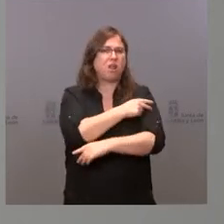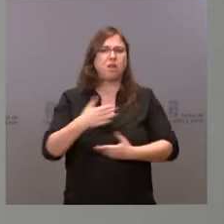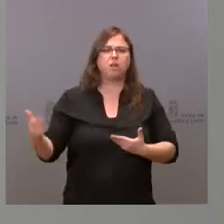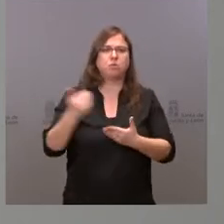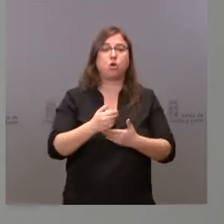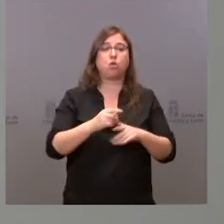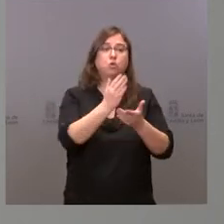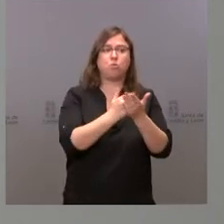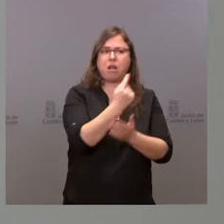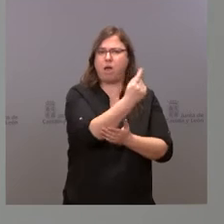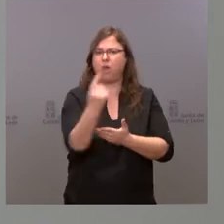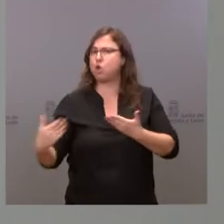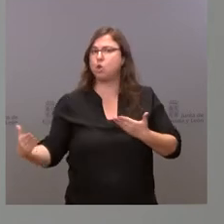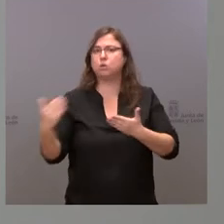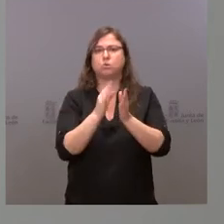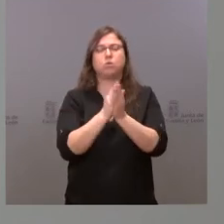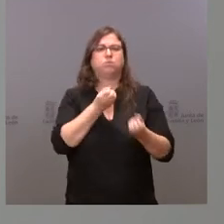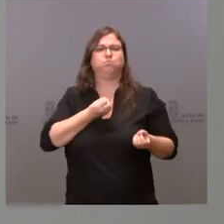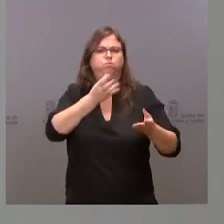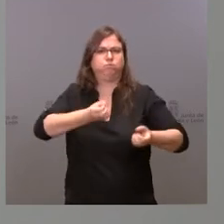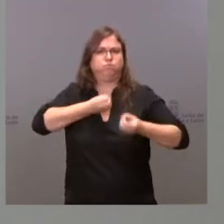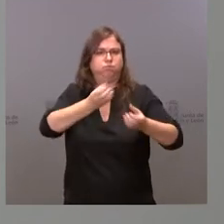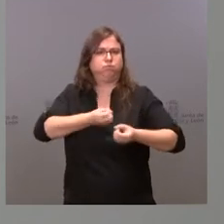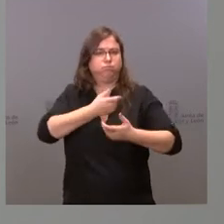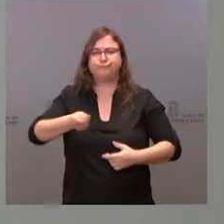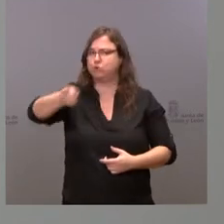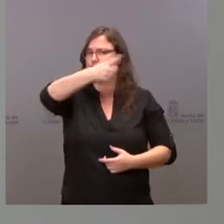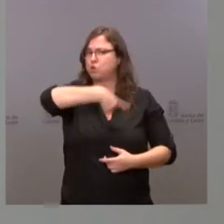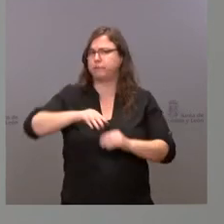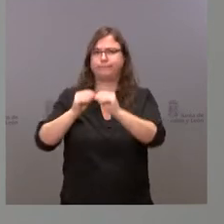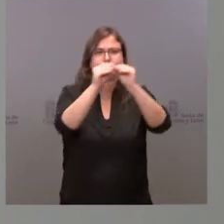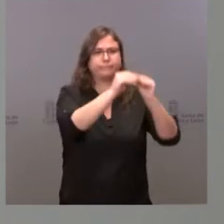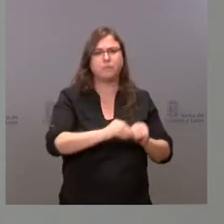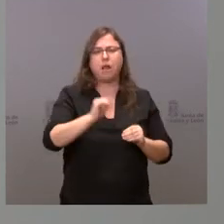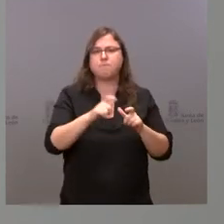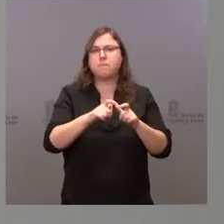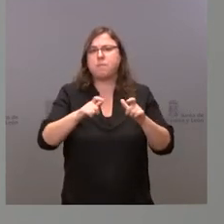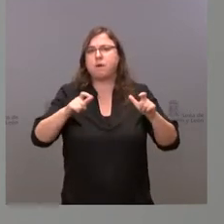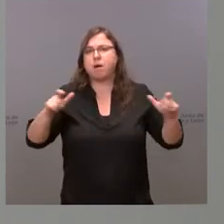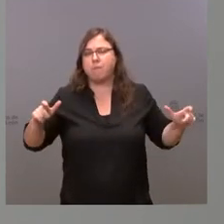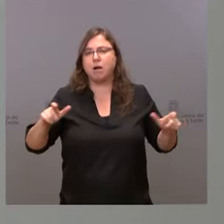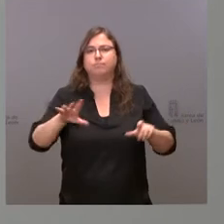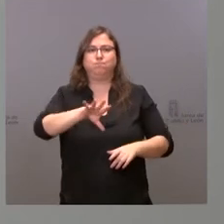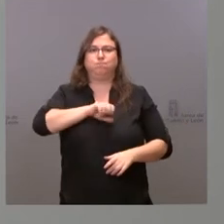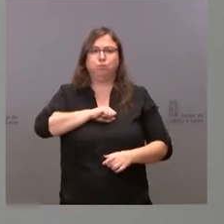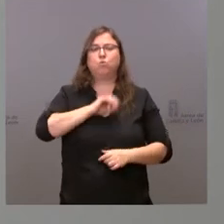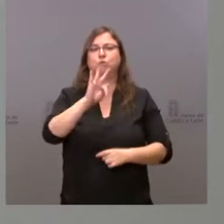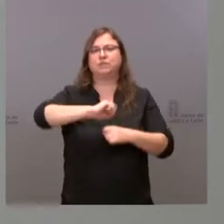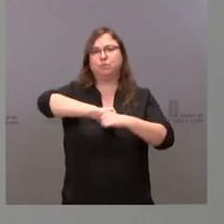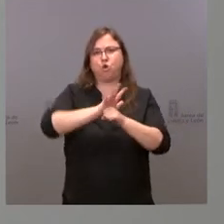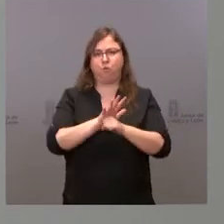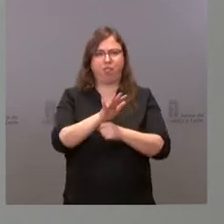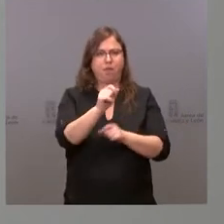nuestras comunidades autónomas pues lo pusimos de manifiesto en que en todas ellas existe un aumento importante del número de casos